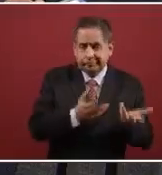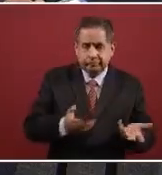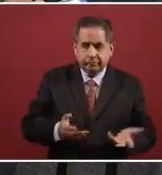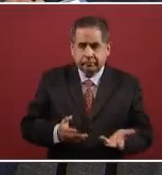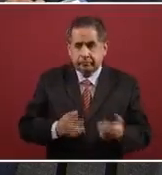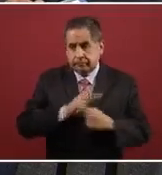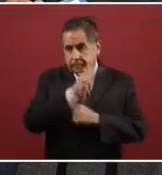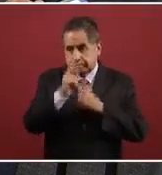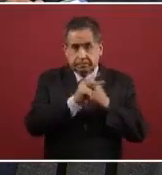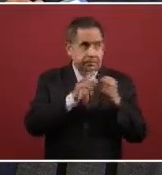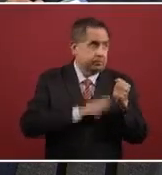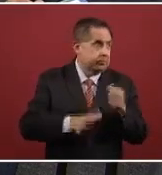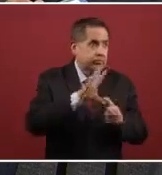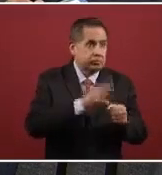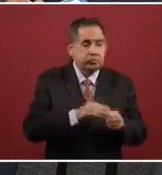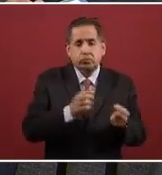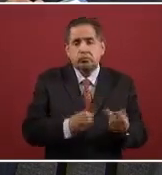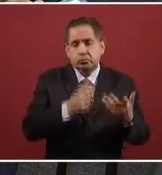en el país,